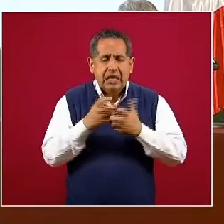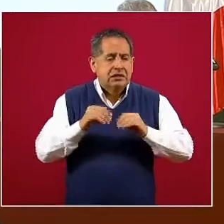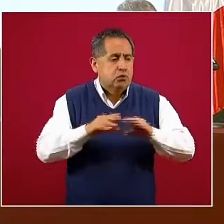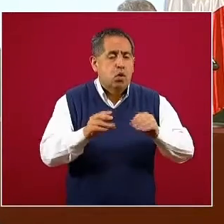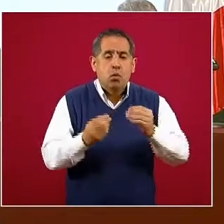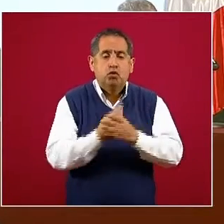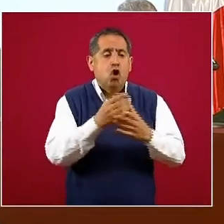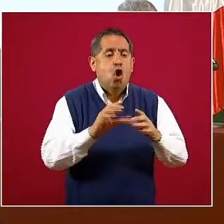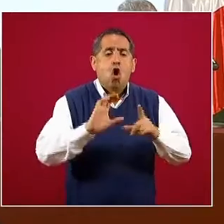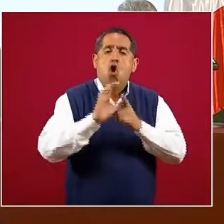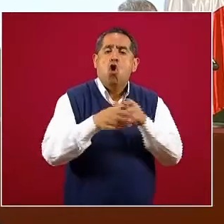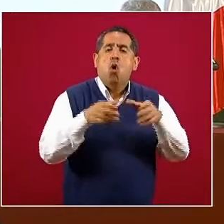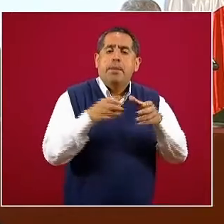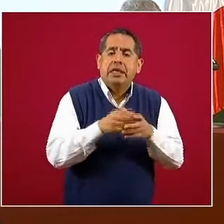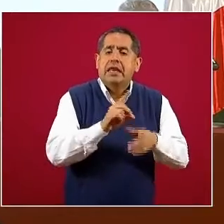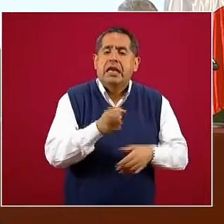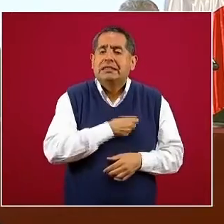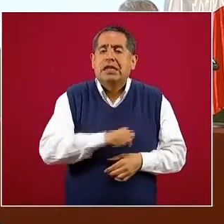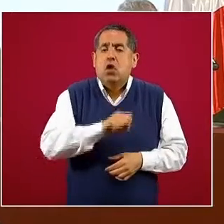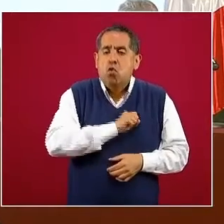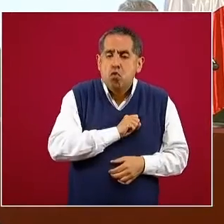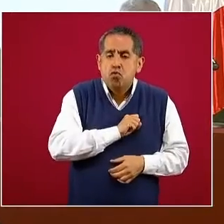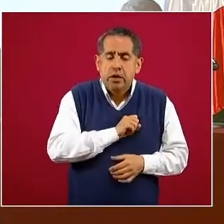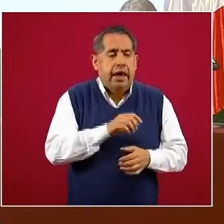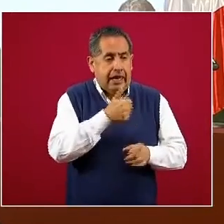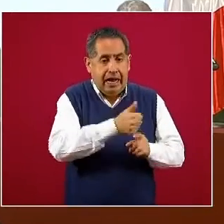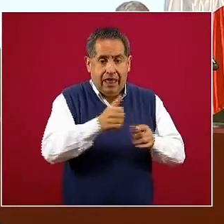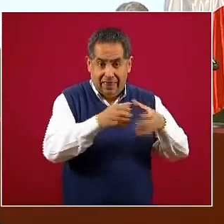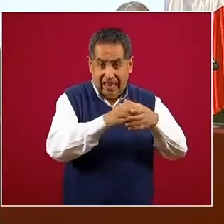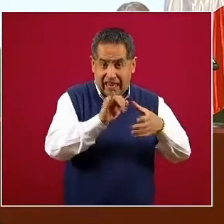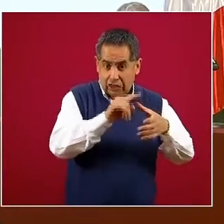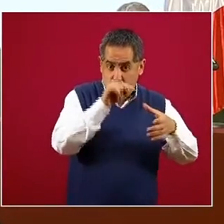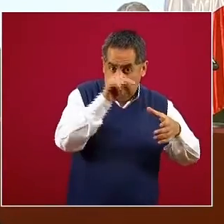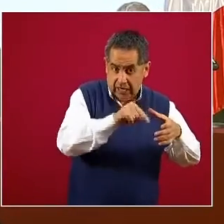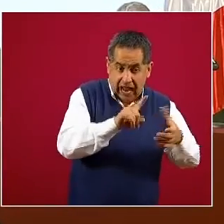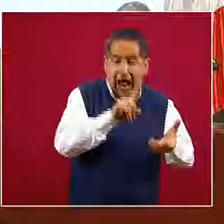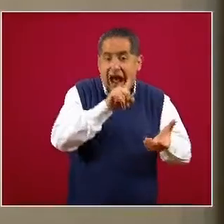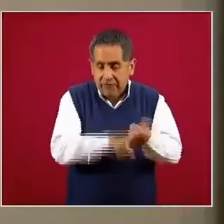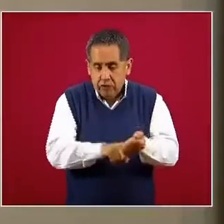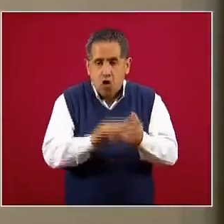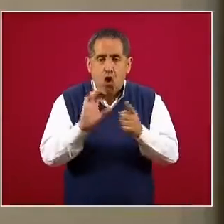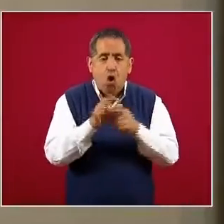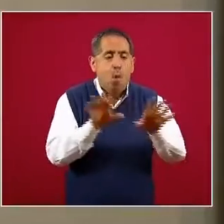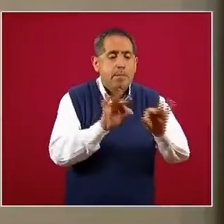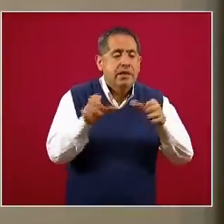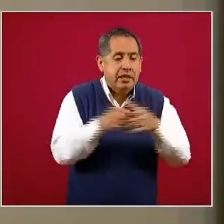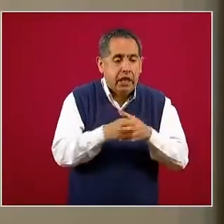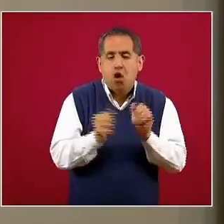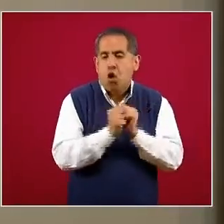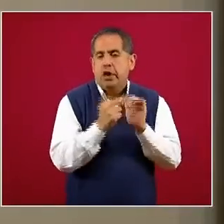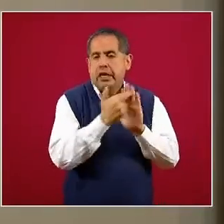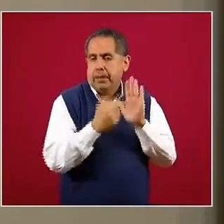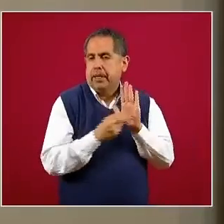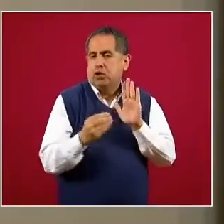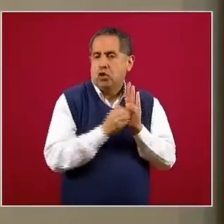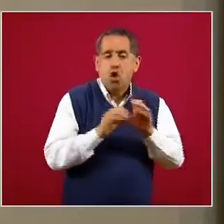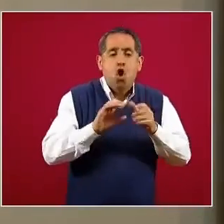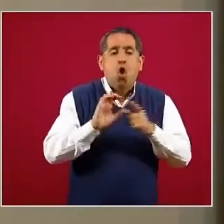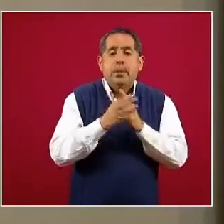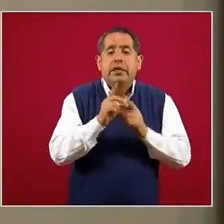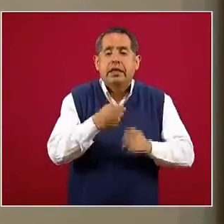el futuro y becarios campesinos. Es el primer estado en donde hemos iniciado la recuperación del becario